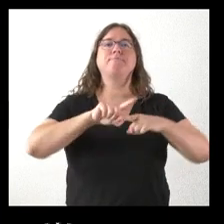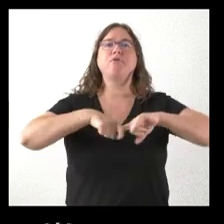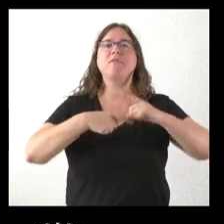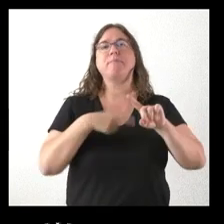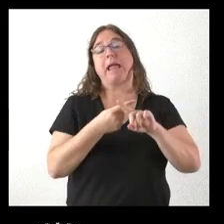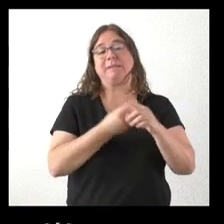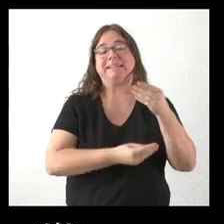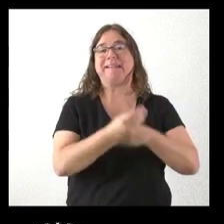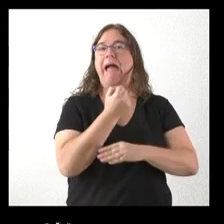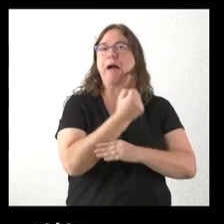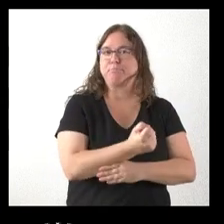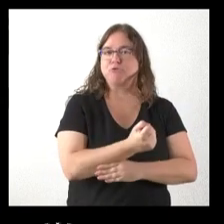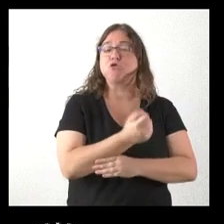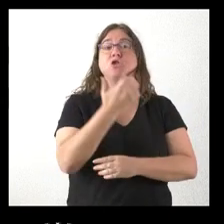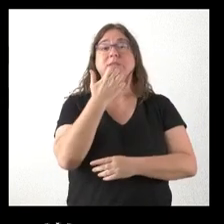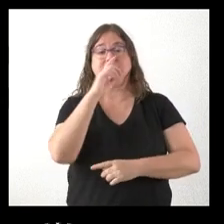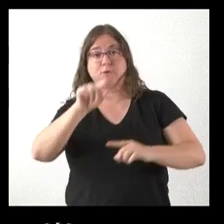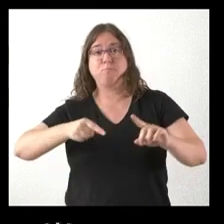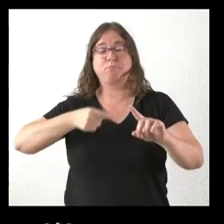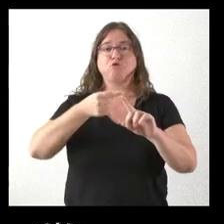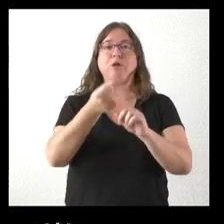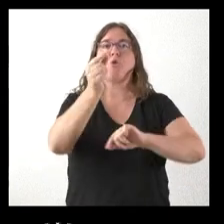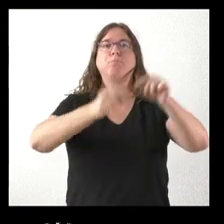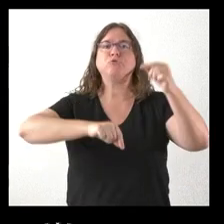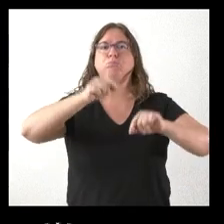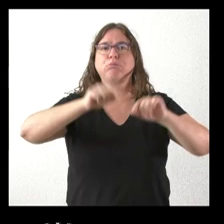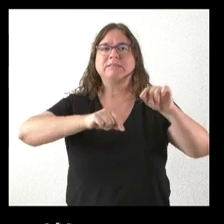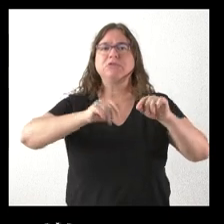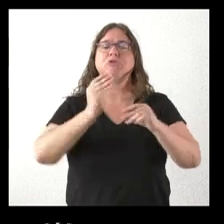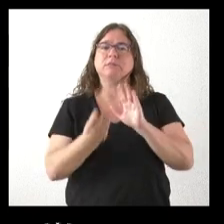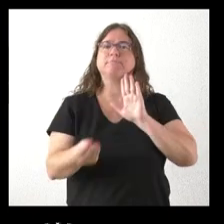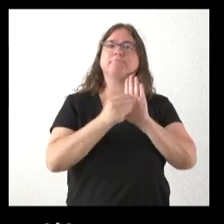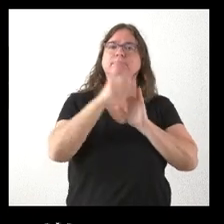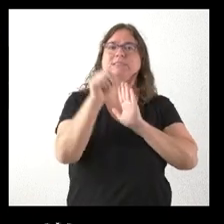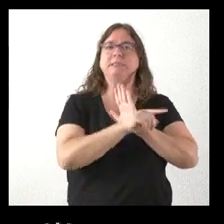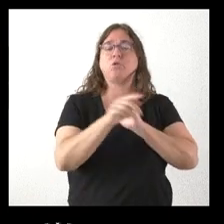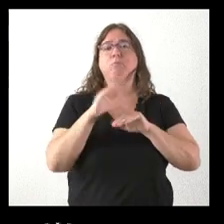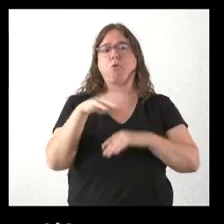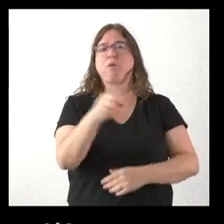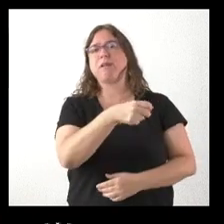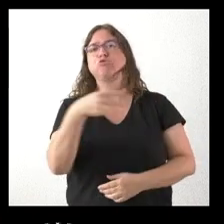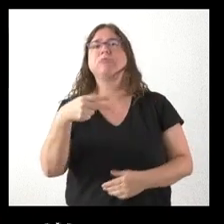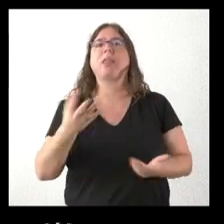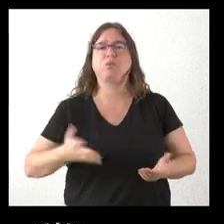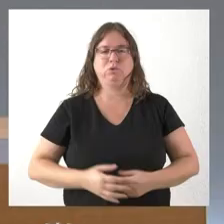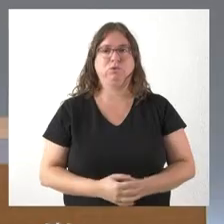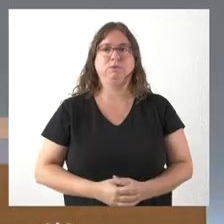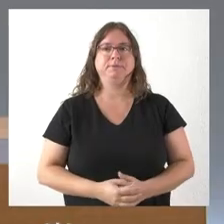Y si en el próximo presupuesto estas medidas se van a implementar en vista de los resultados